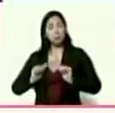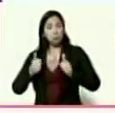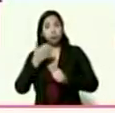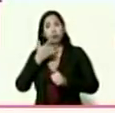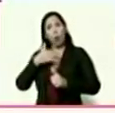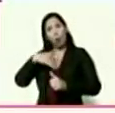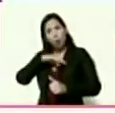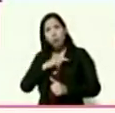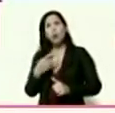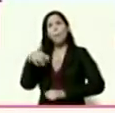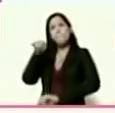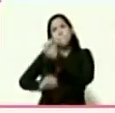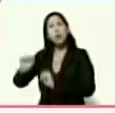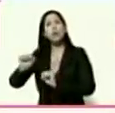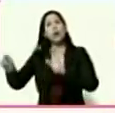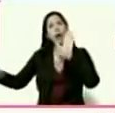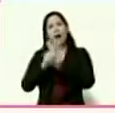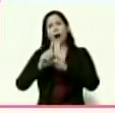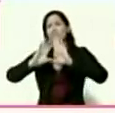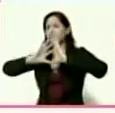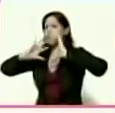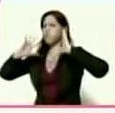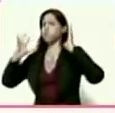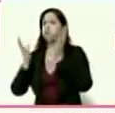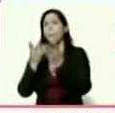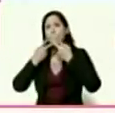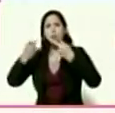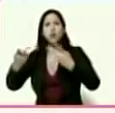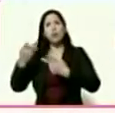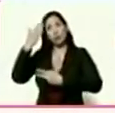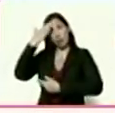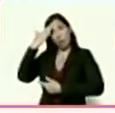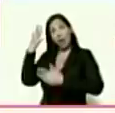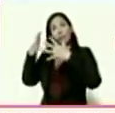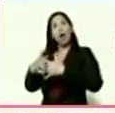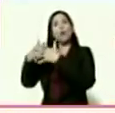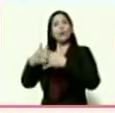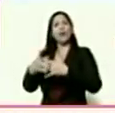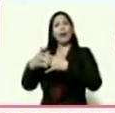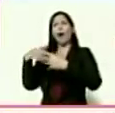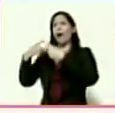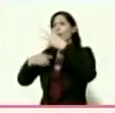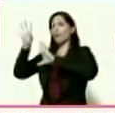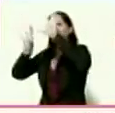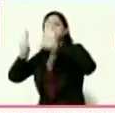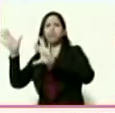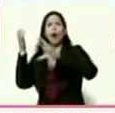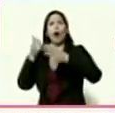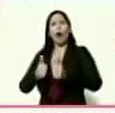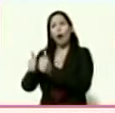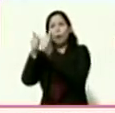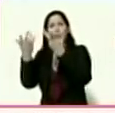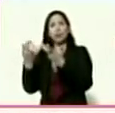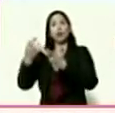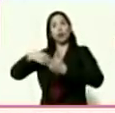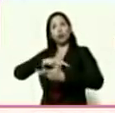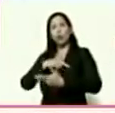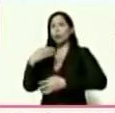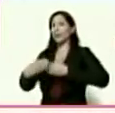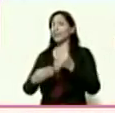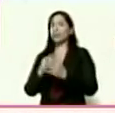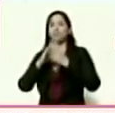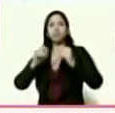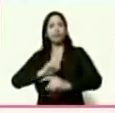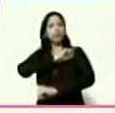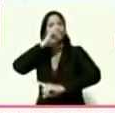ofensiva legal en el mundo para que sepa Estados Unidos y sus aliados que nosotros vamos a ejercer